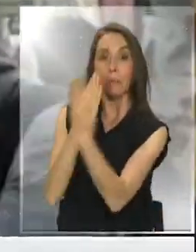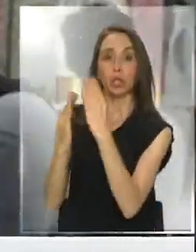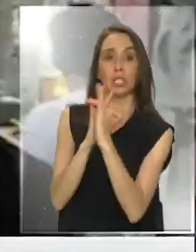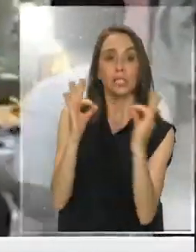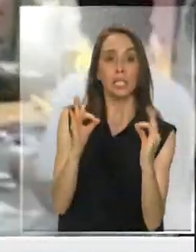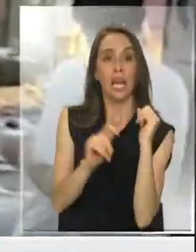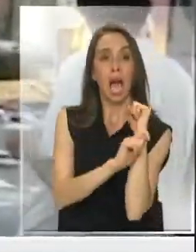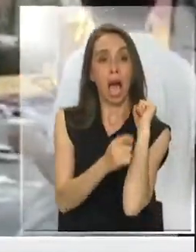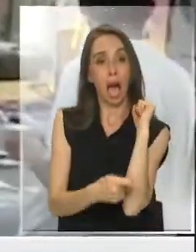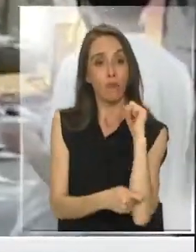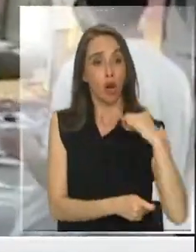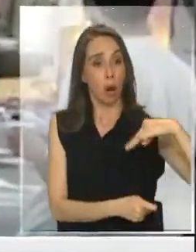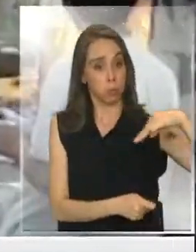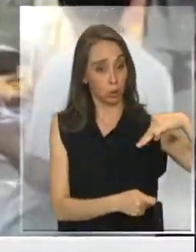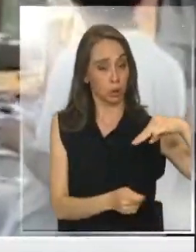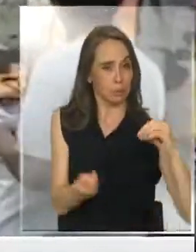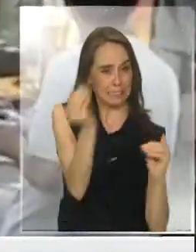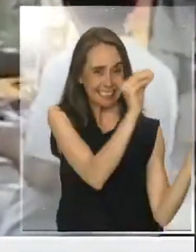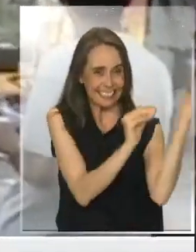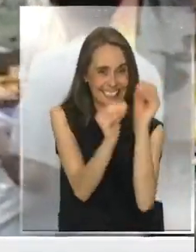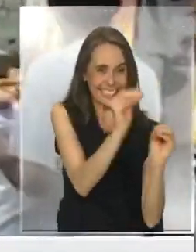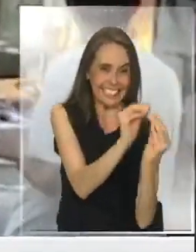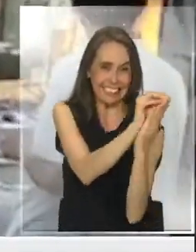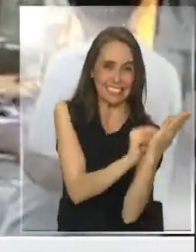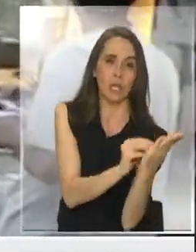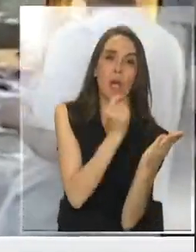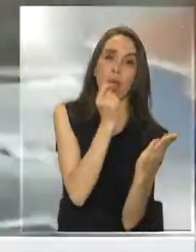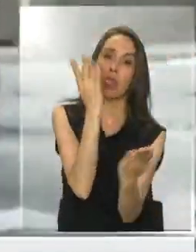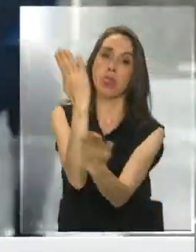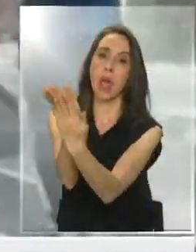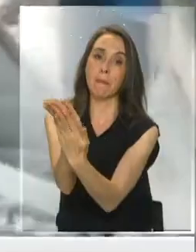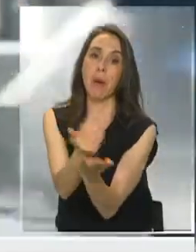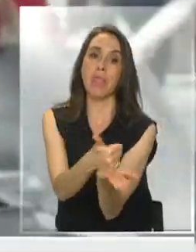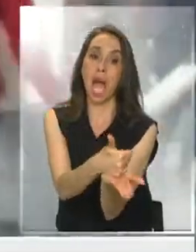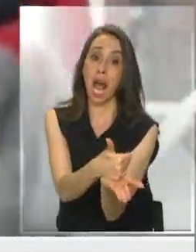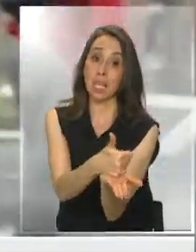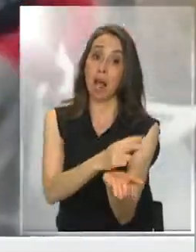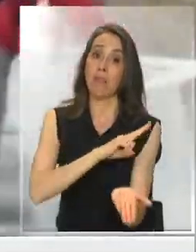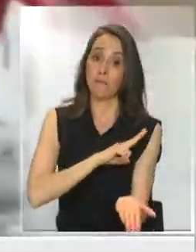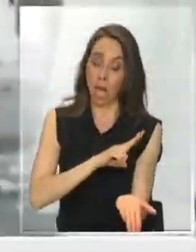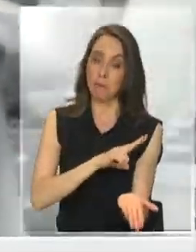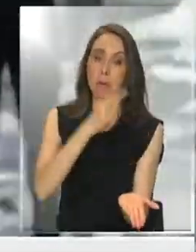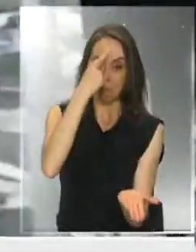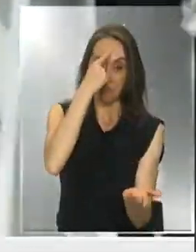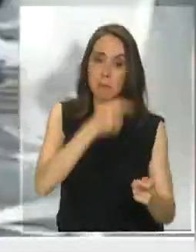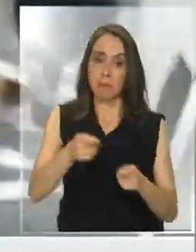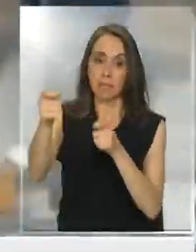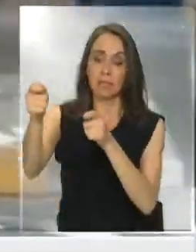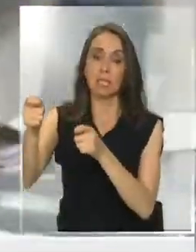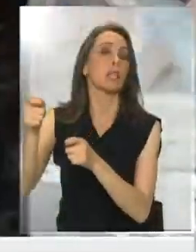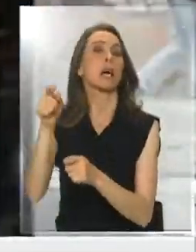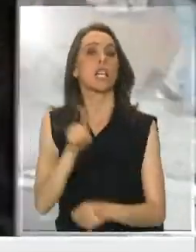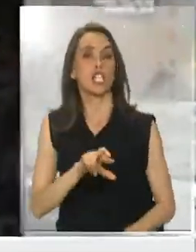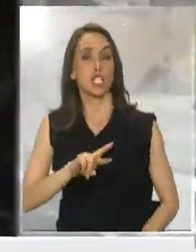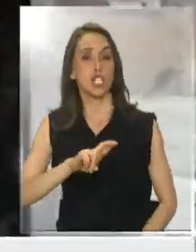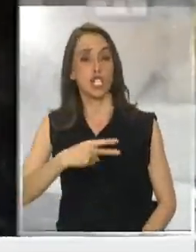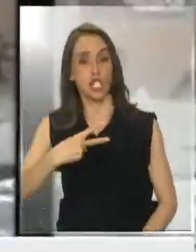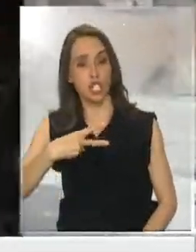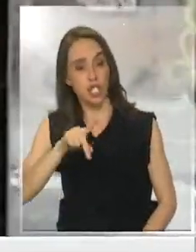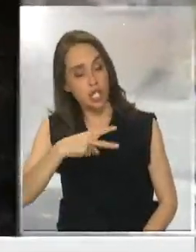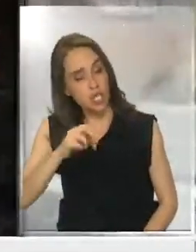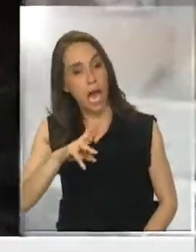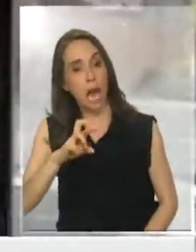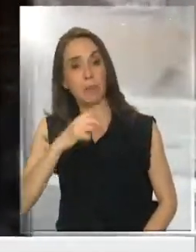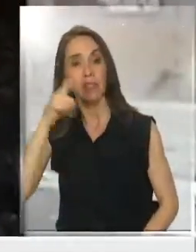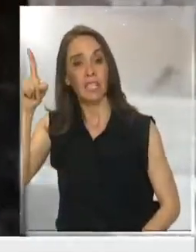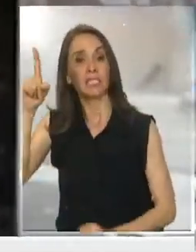Los abogados de la municipalidad trabajan en la demanda que piensa realizar el alcalde de Valparaíso. Un abandono según Charp, que encontró eco